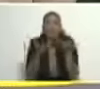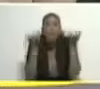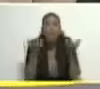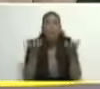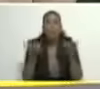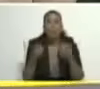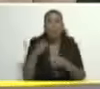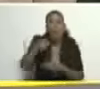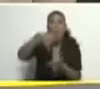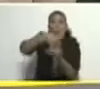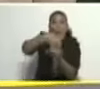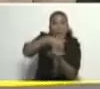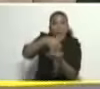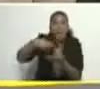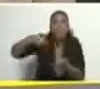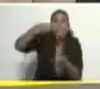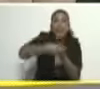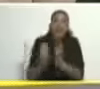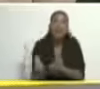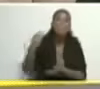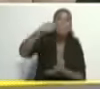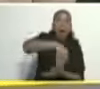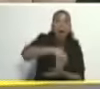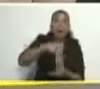los vulnerables paguen